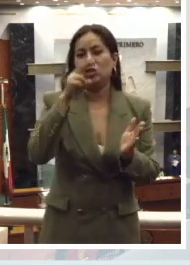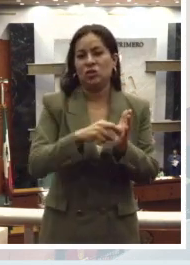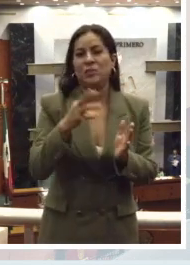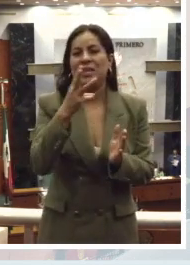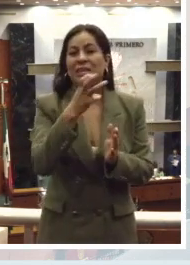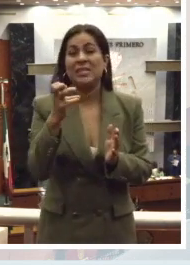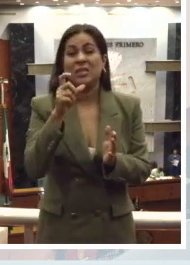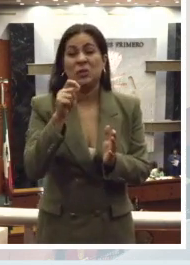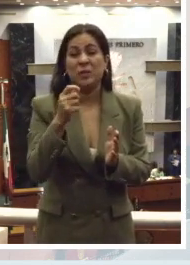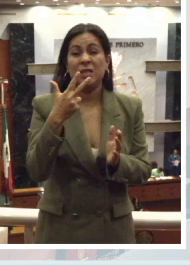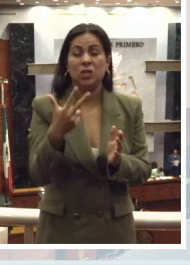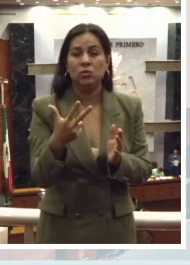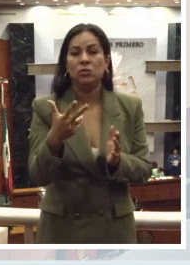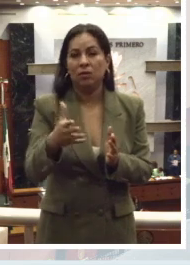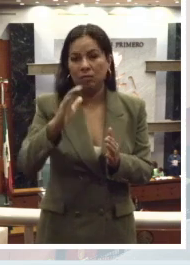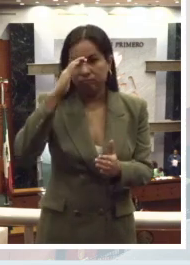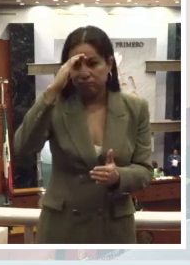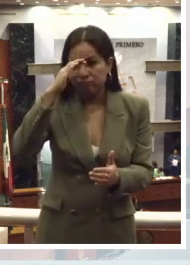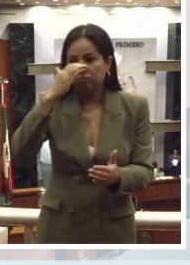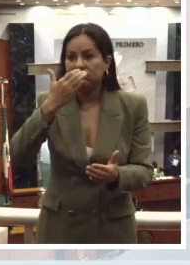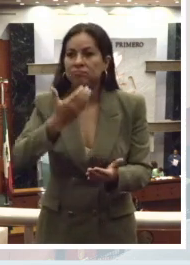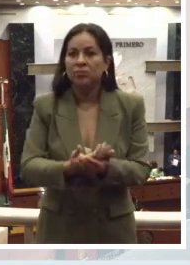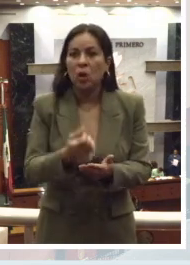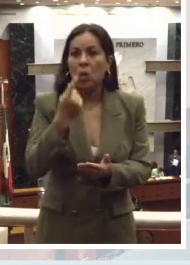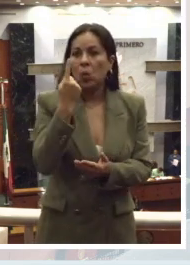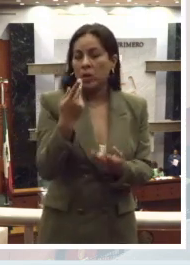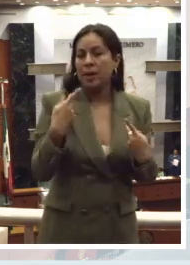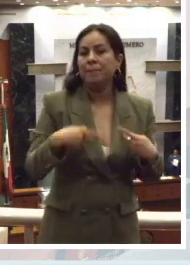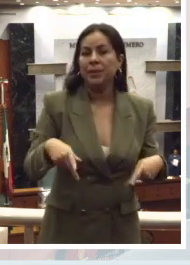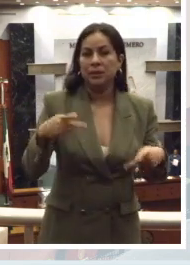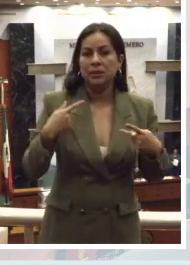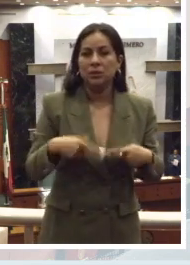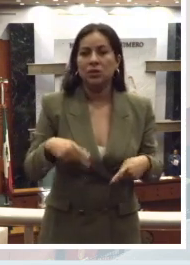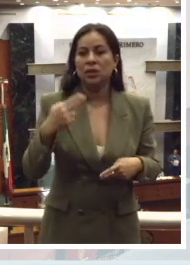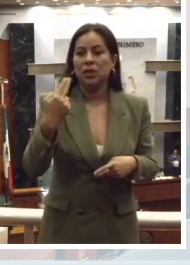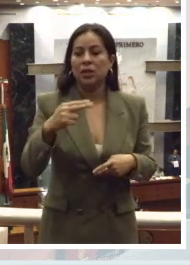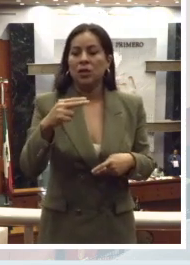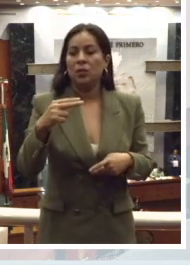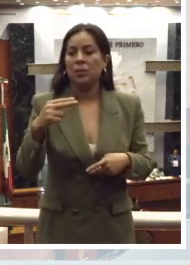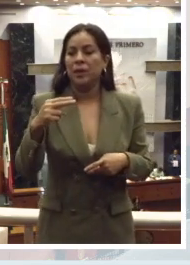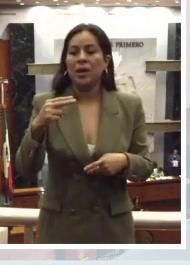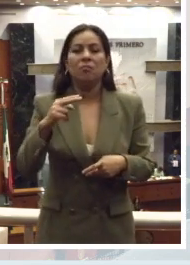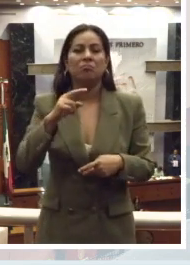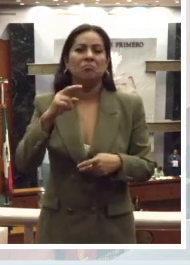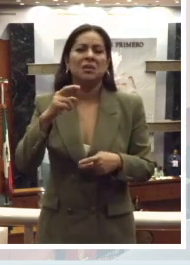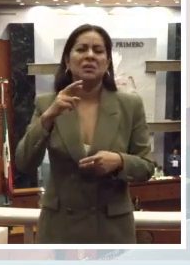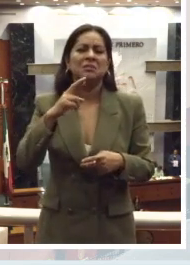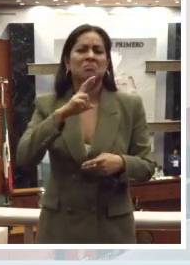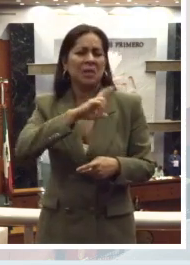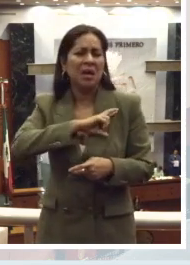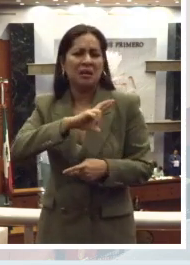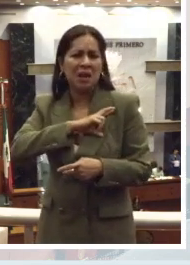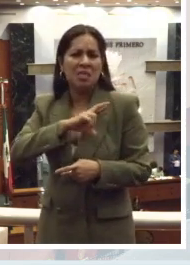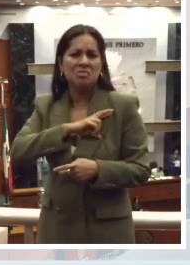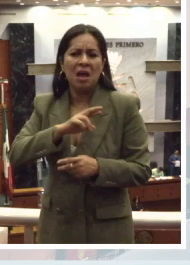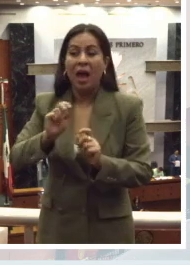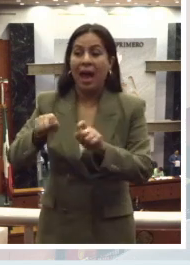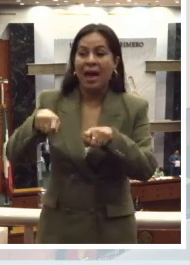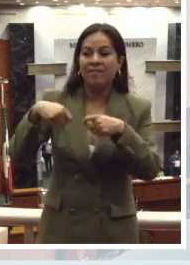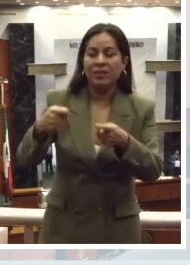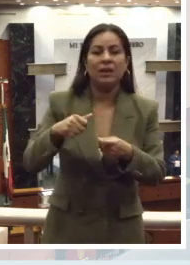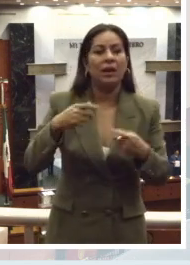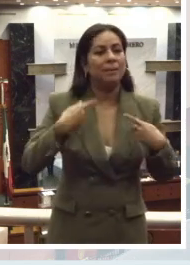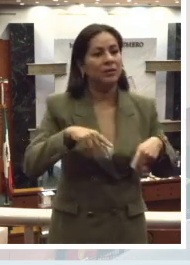2328 es un contrato por el cual una persona llamada arrendador concede a otra llamada